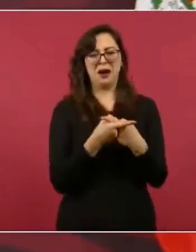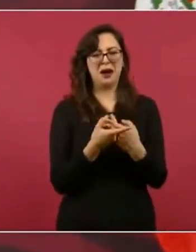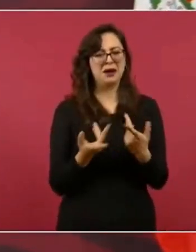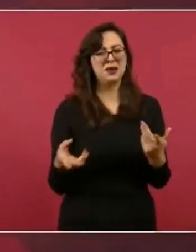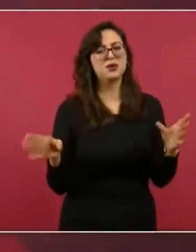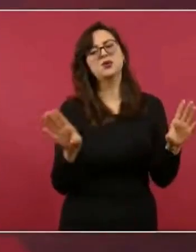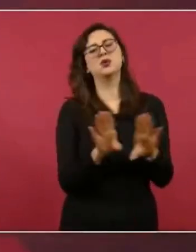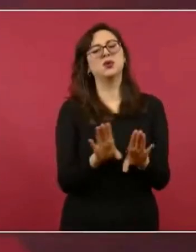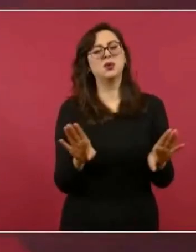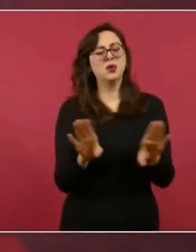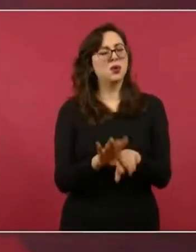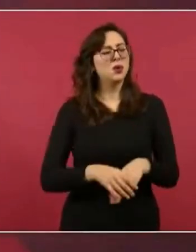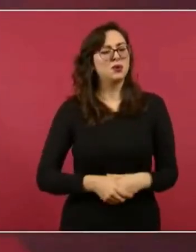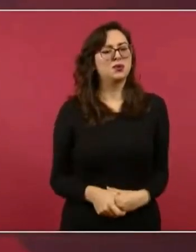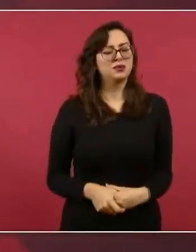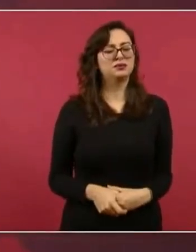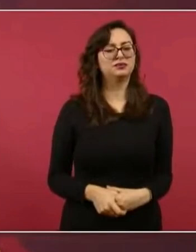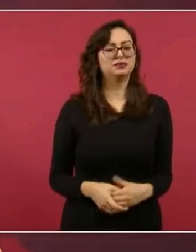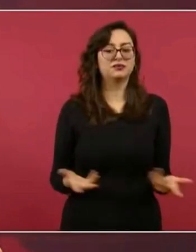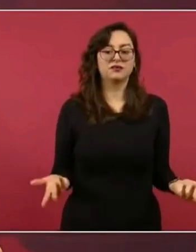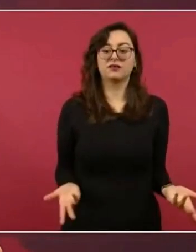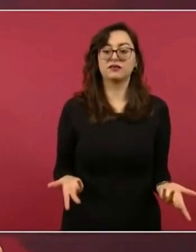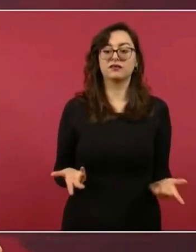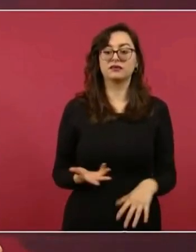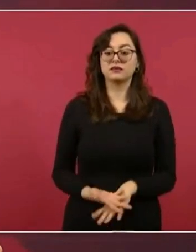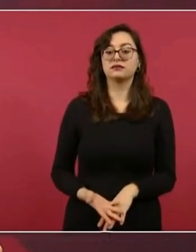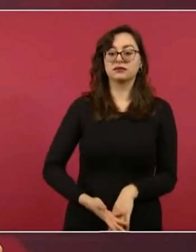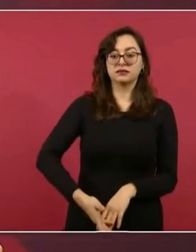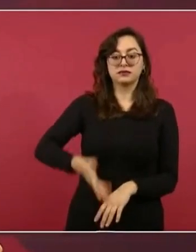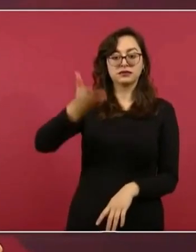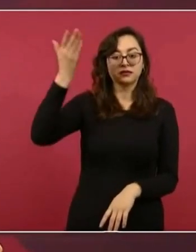que ningún país podría